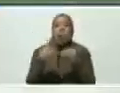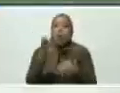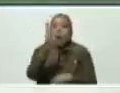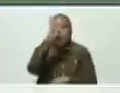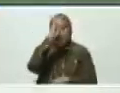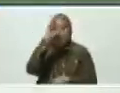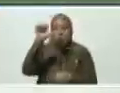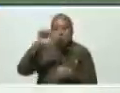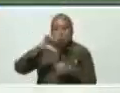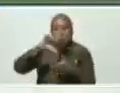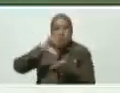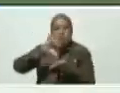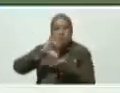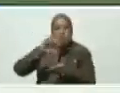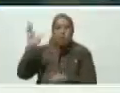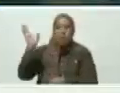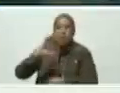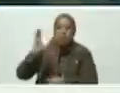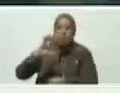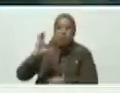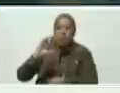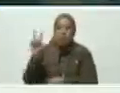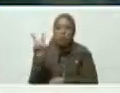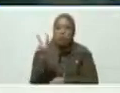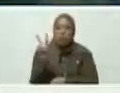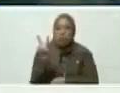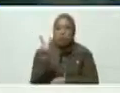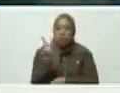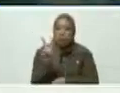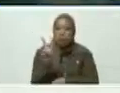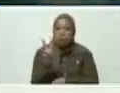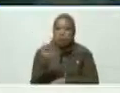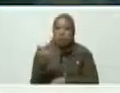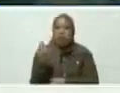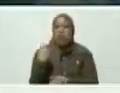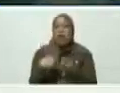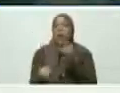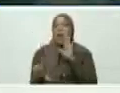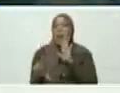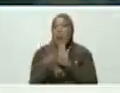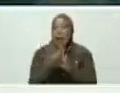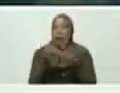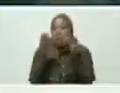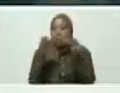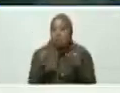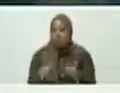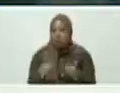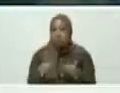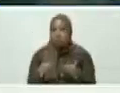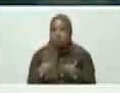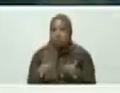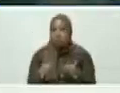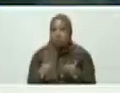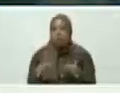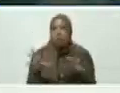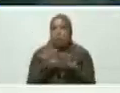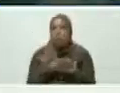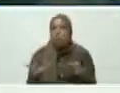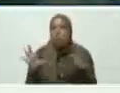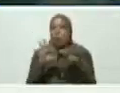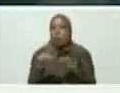es el dólar legal y un dólar de mercado no es un dólar fijo a mí no me vengan con cuenta